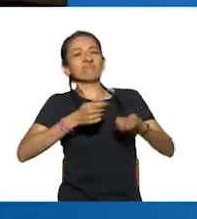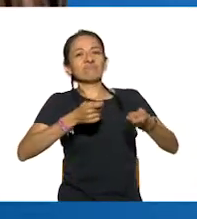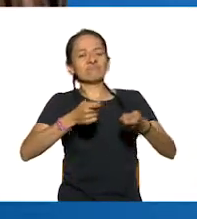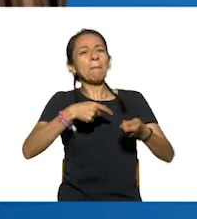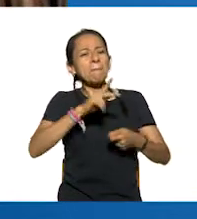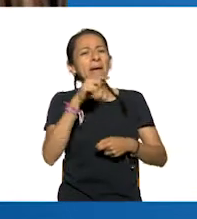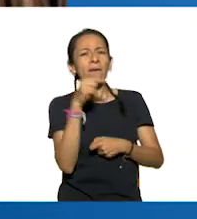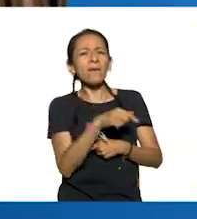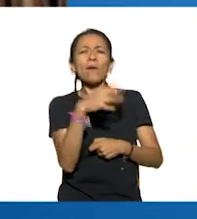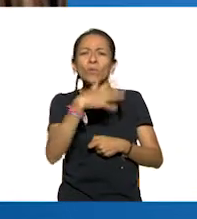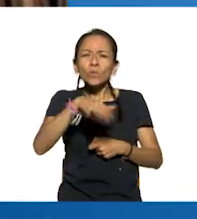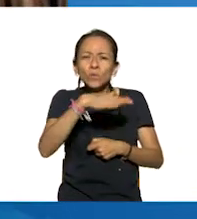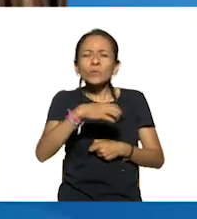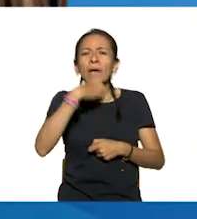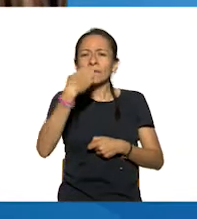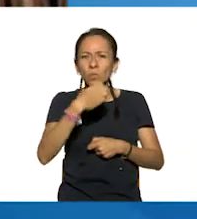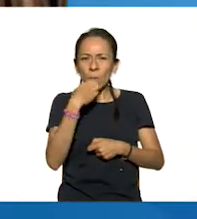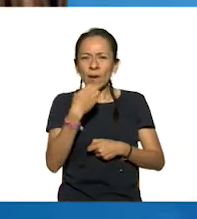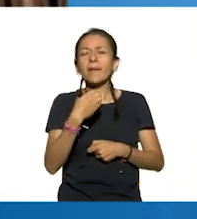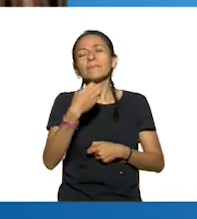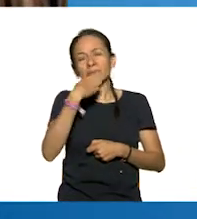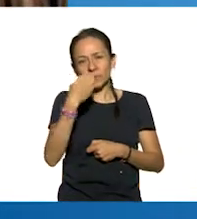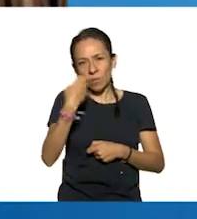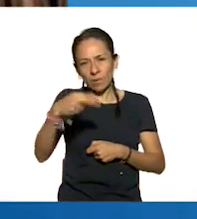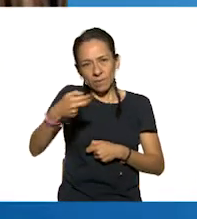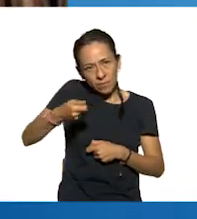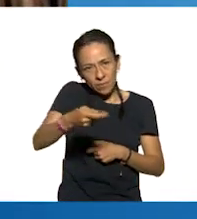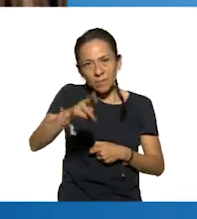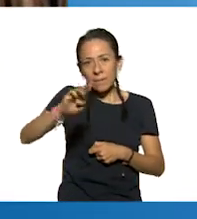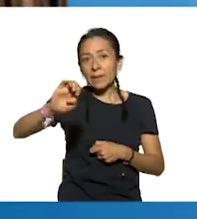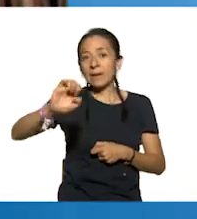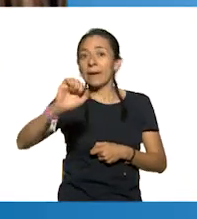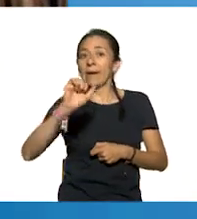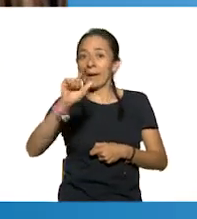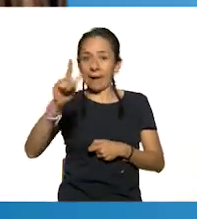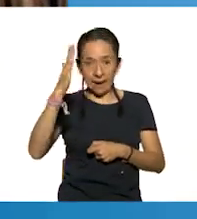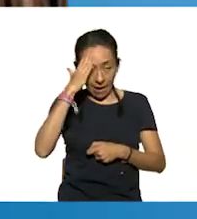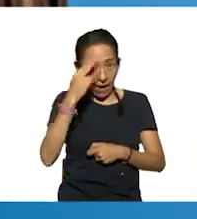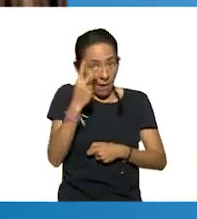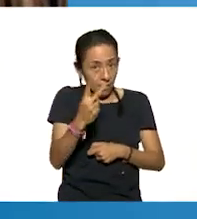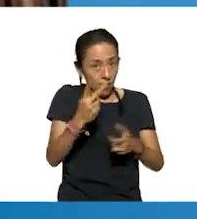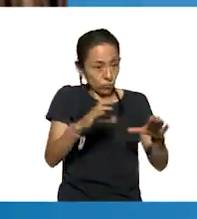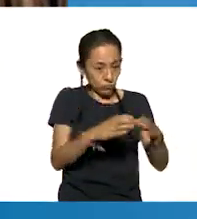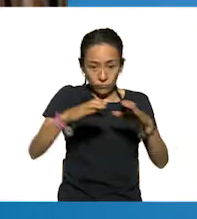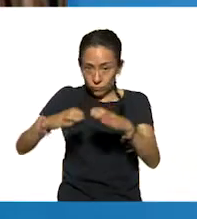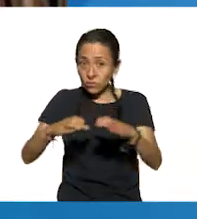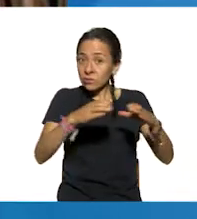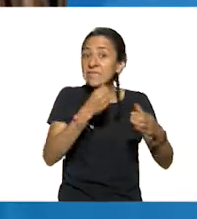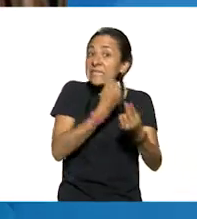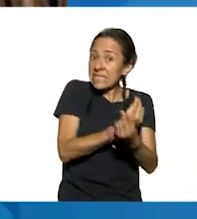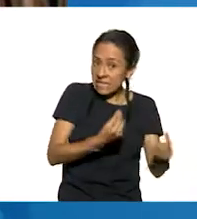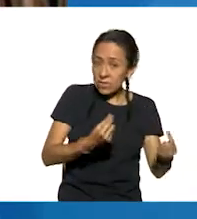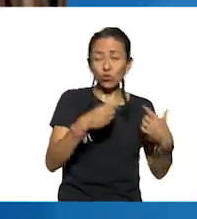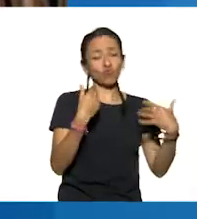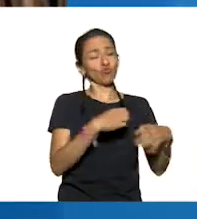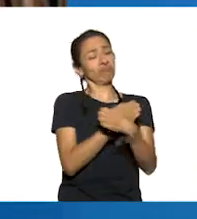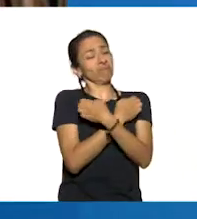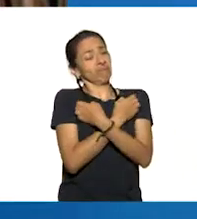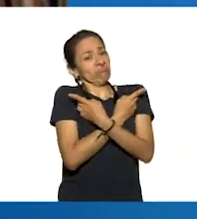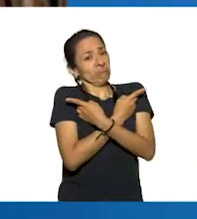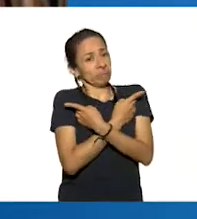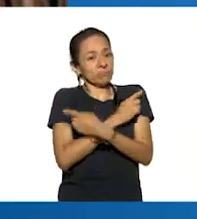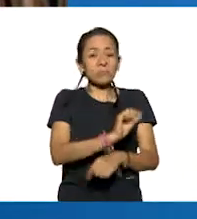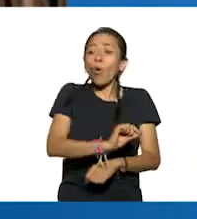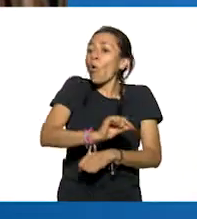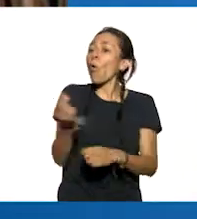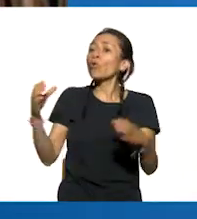escuela, el Colegio Real, que tenía dos secciones, la sección de los niños decentes y la de los otros. En los otros pues